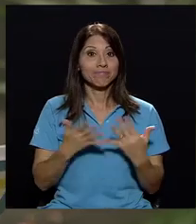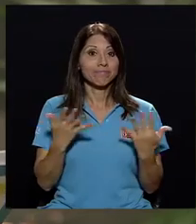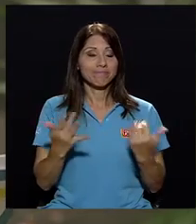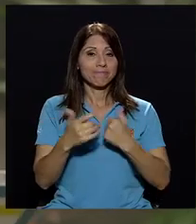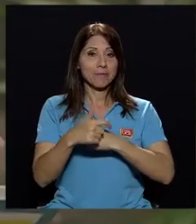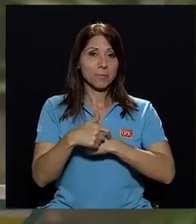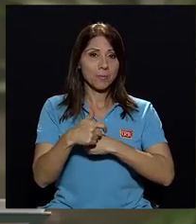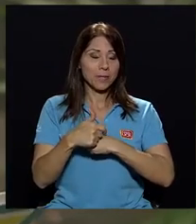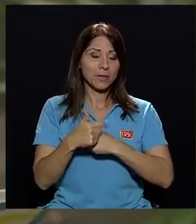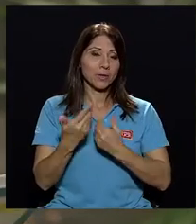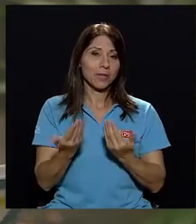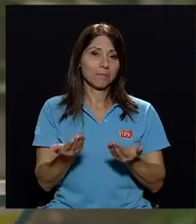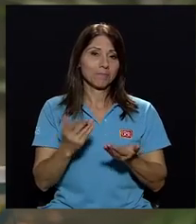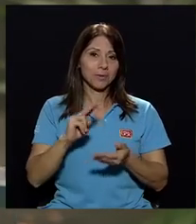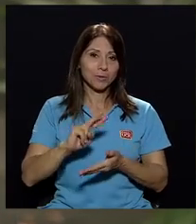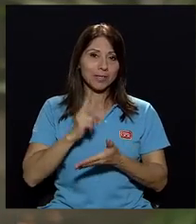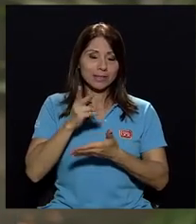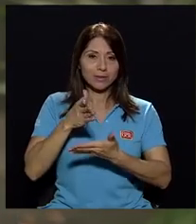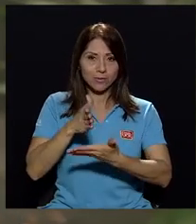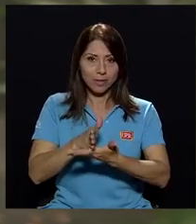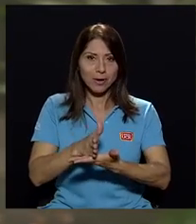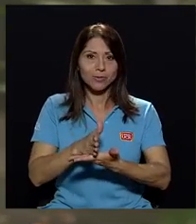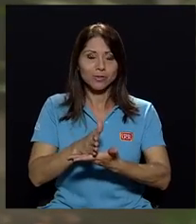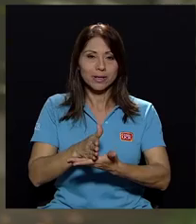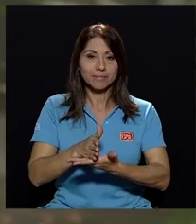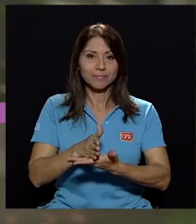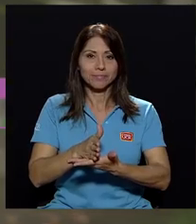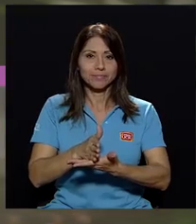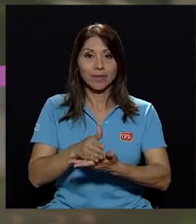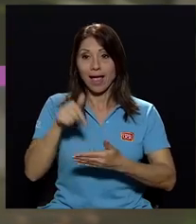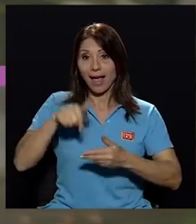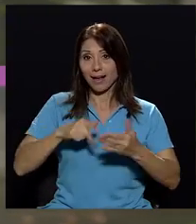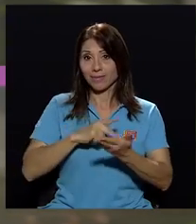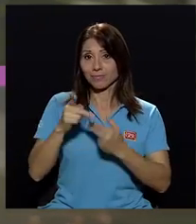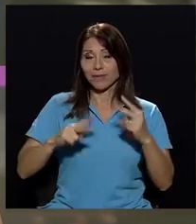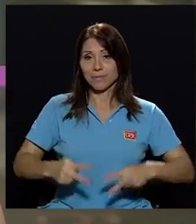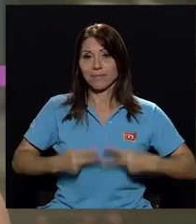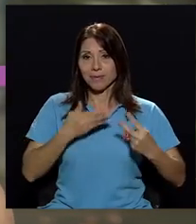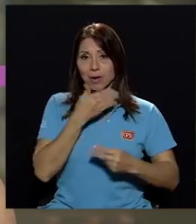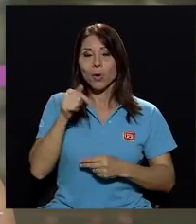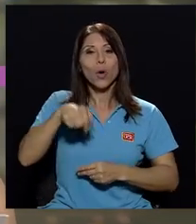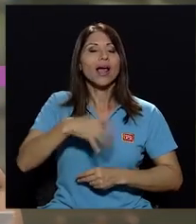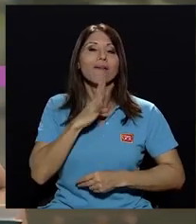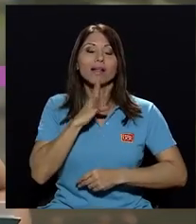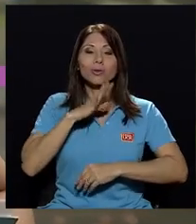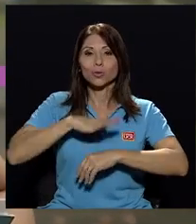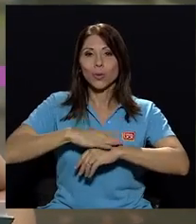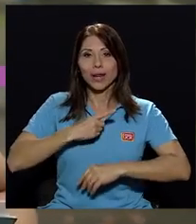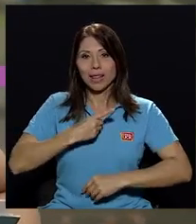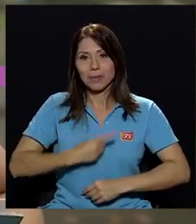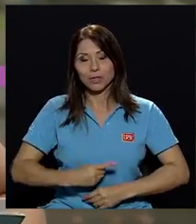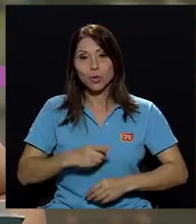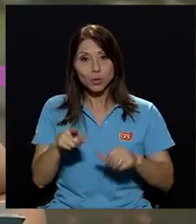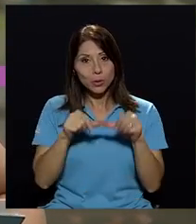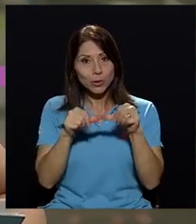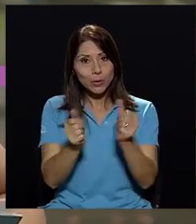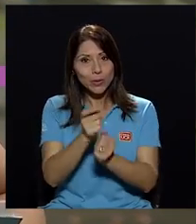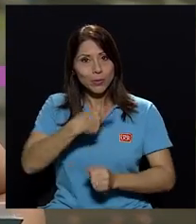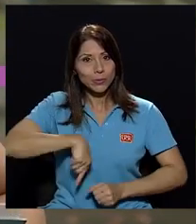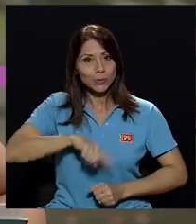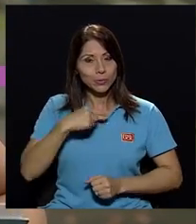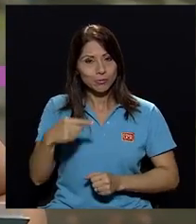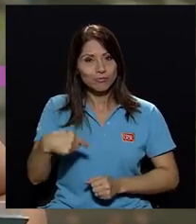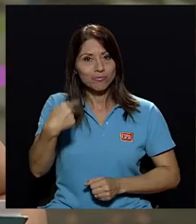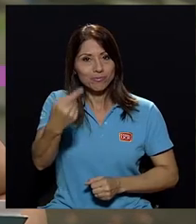Bueno, es momento de hacer una segunda pausa. Acá en Vivir Mejor estamos el día de hoy hablando sobre la depresión. Continúe